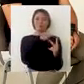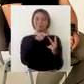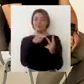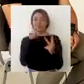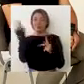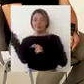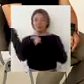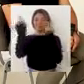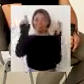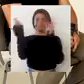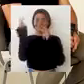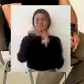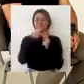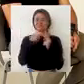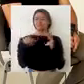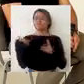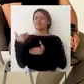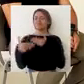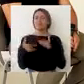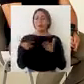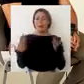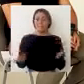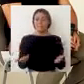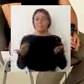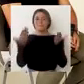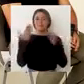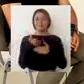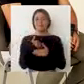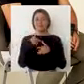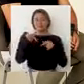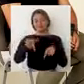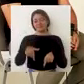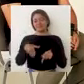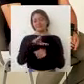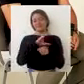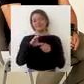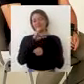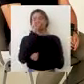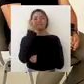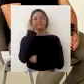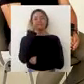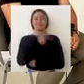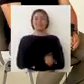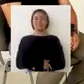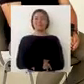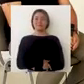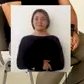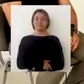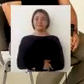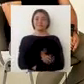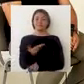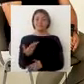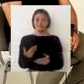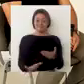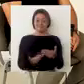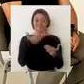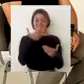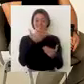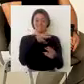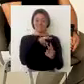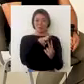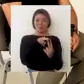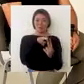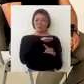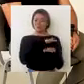de juego de rol para la promoción de la lectura en la ciudad de Pereira. Y qué mejor que iniciar con estos dos invitados